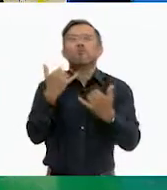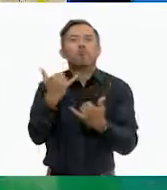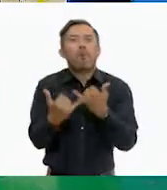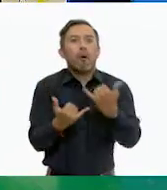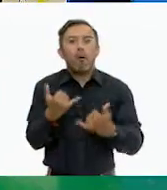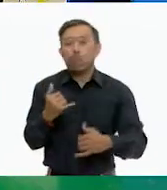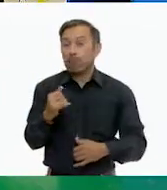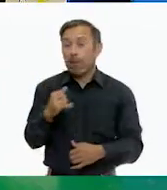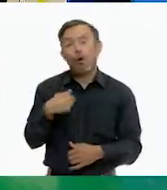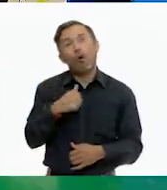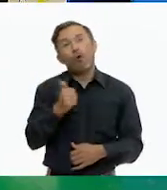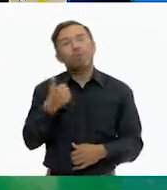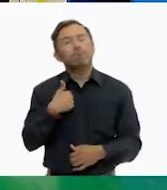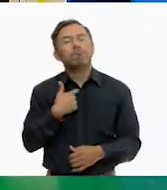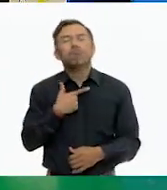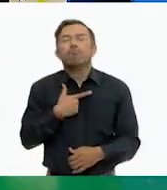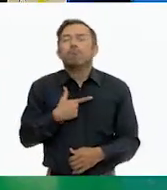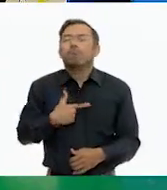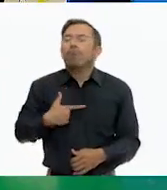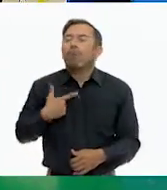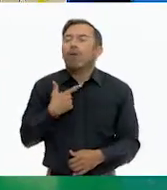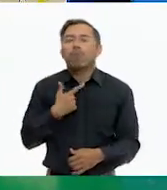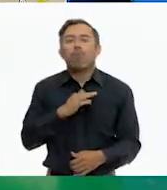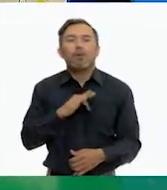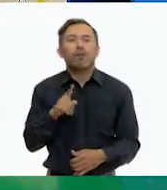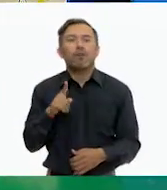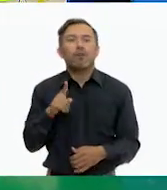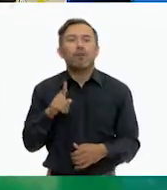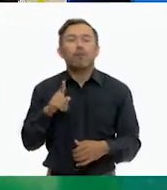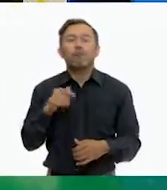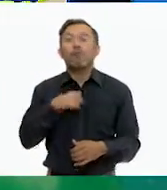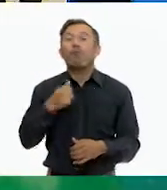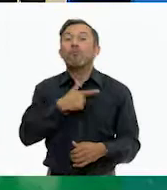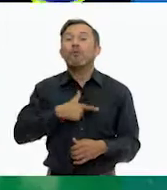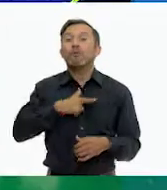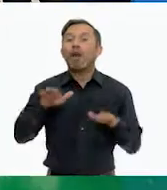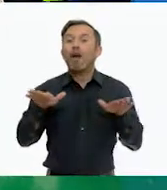encanta también jugar al avioncito, maestra Alma Livia.